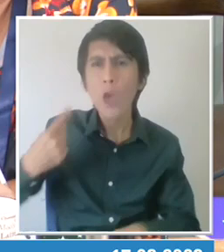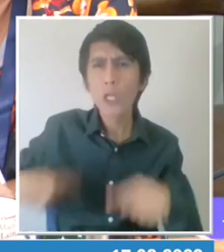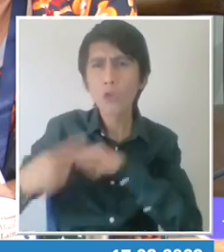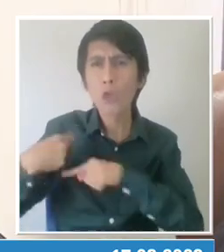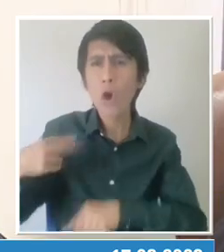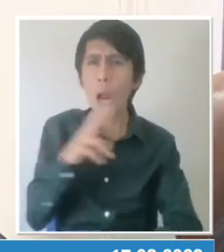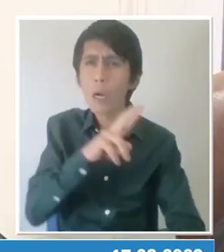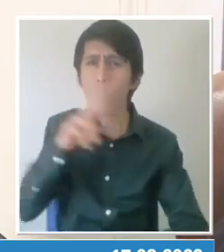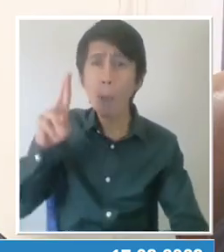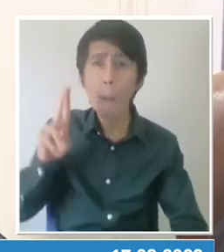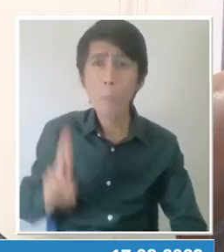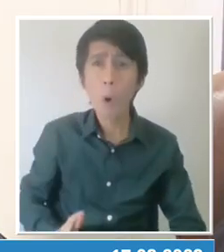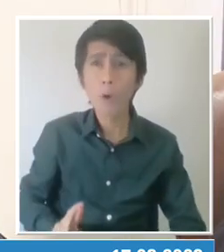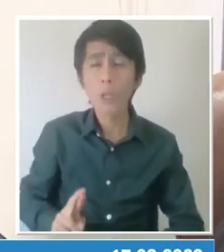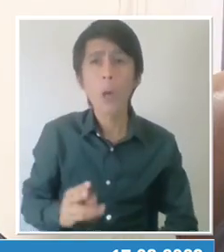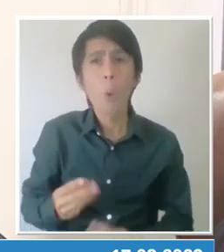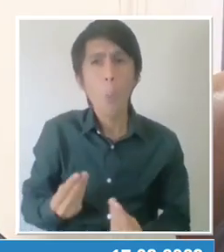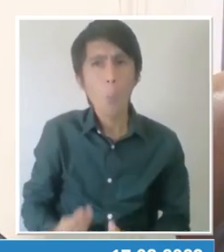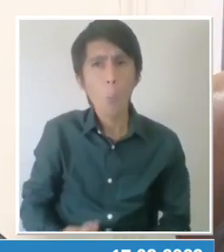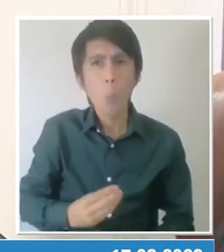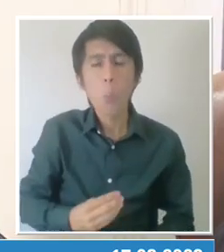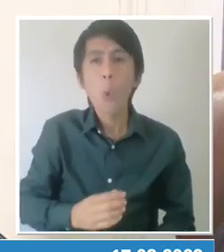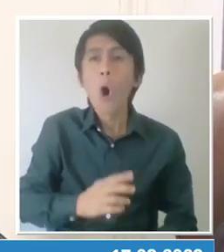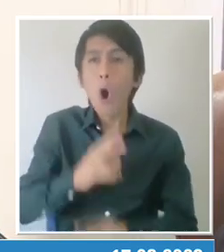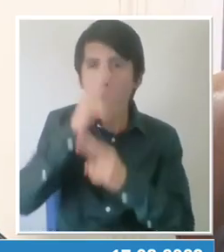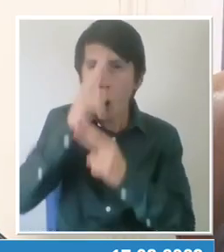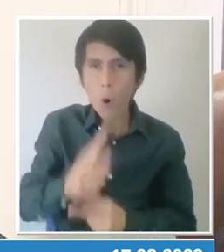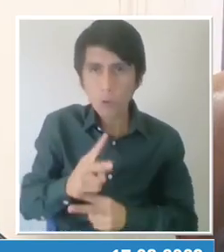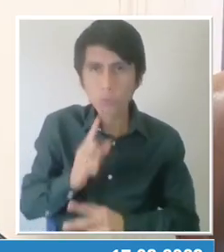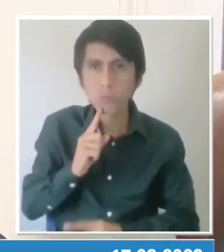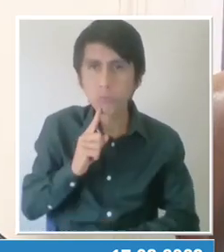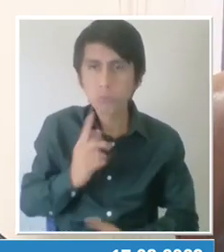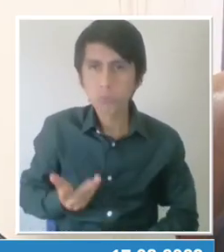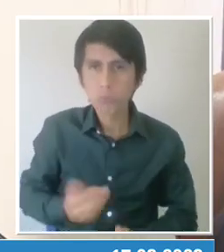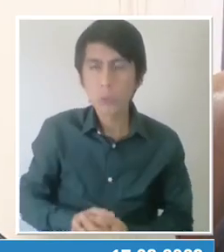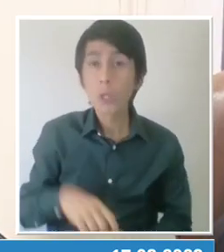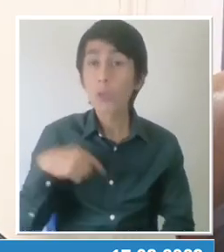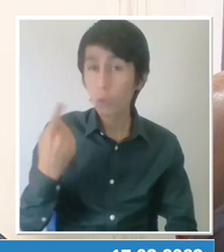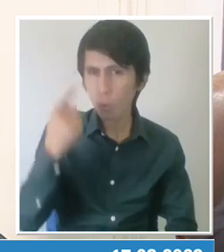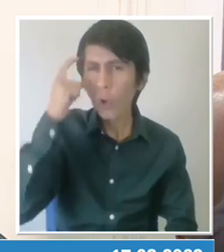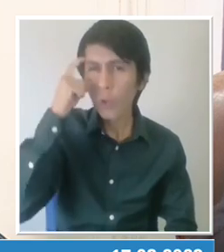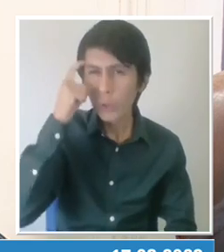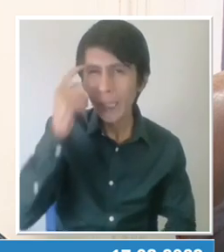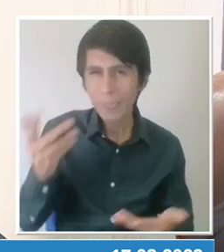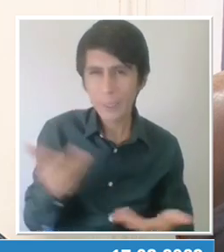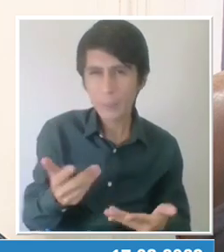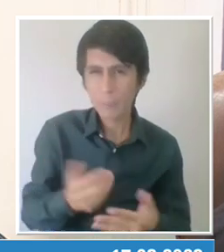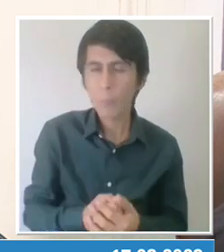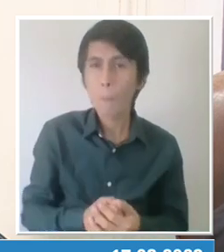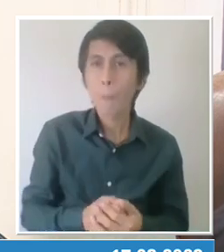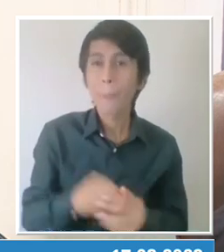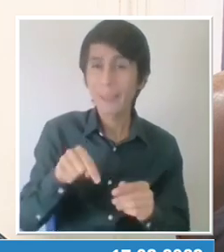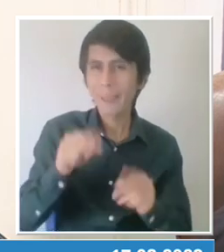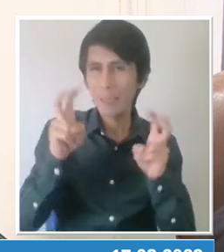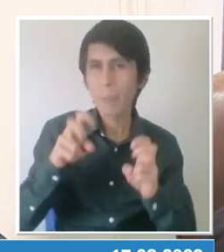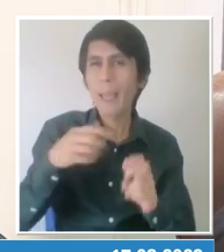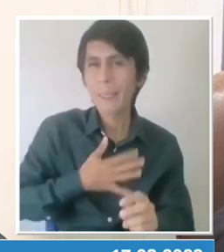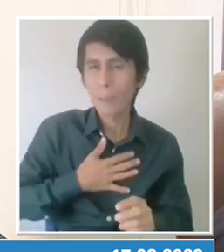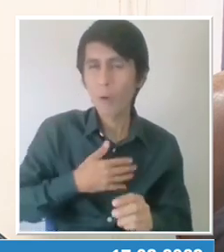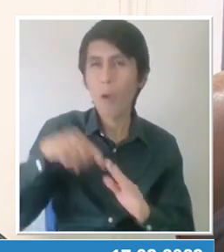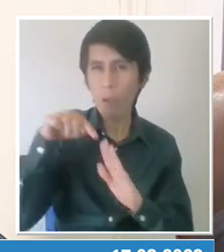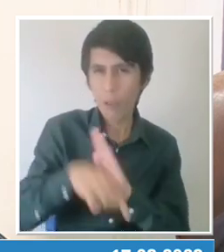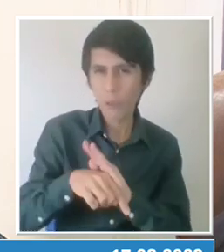Estamos conscientes, en los libros que yo he escrito, abundo sobre este tema. Y acabo de llegar a la imprenta, la quinta